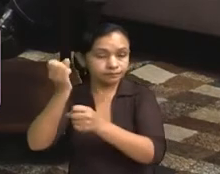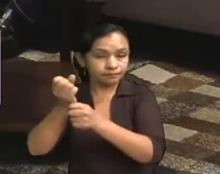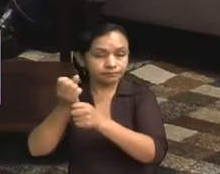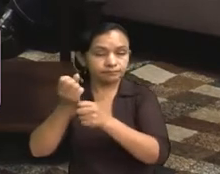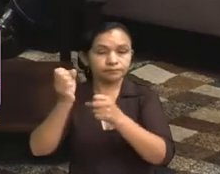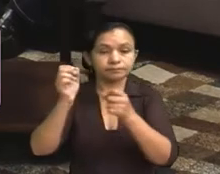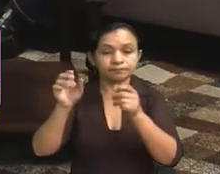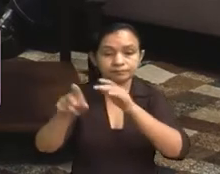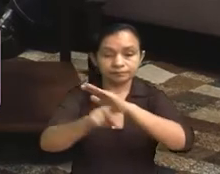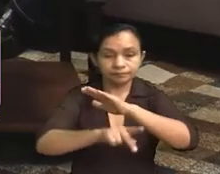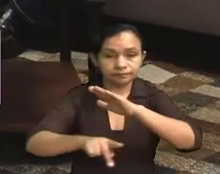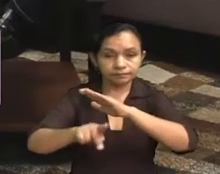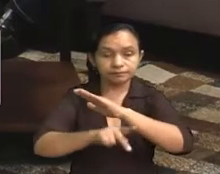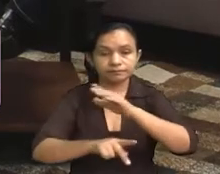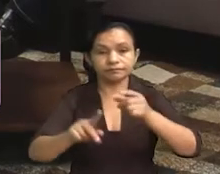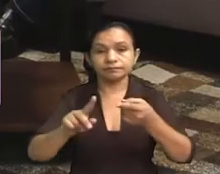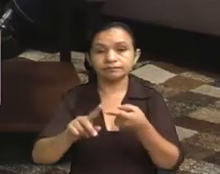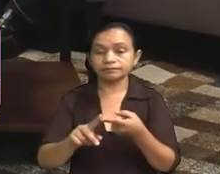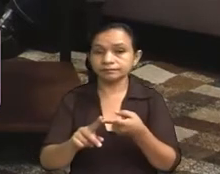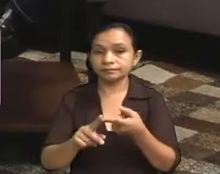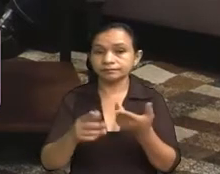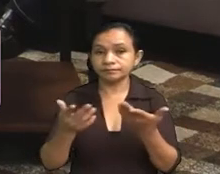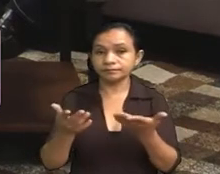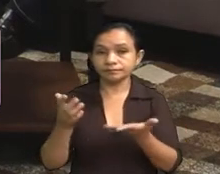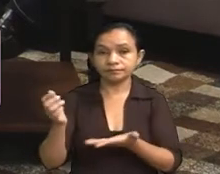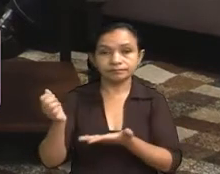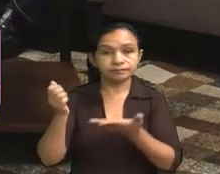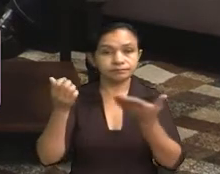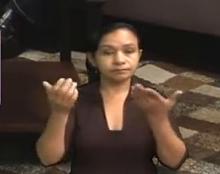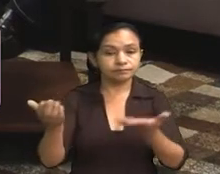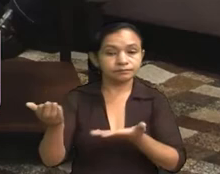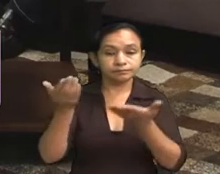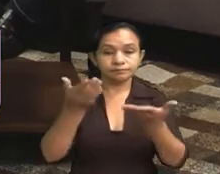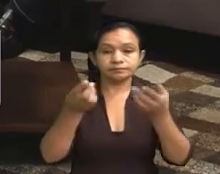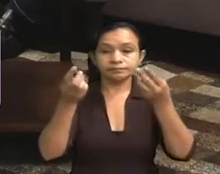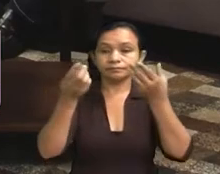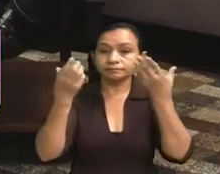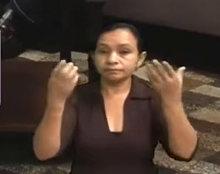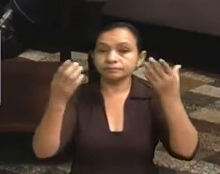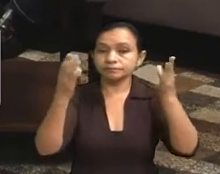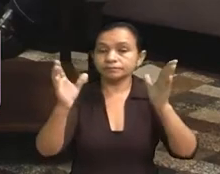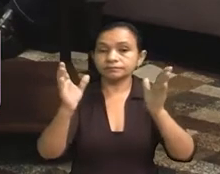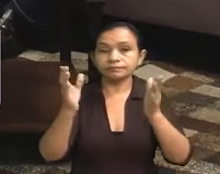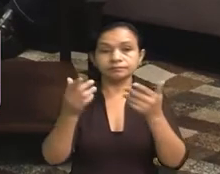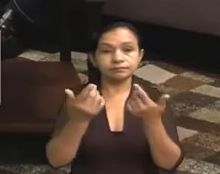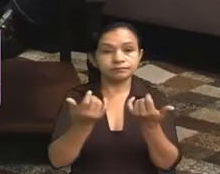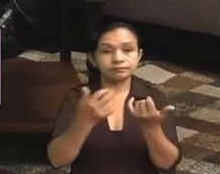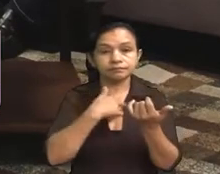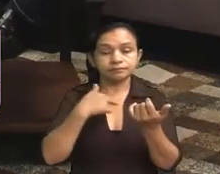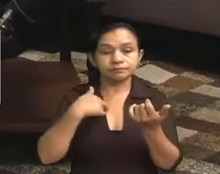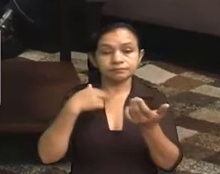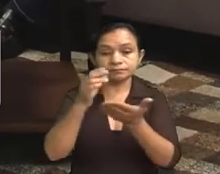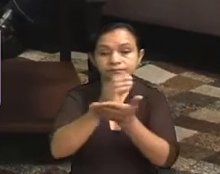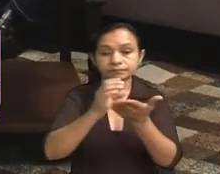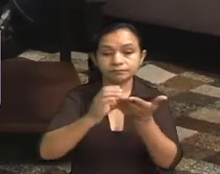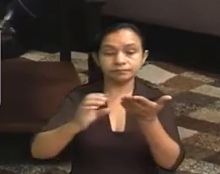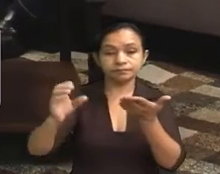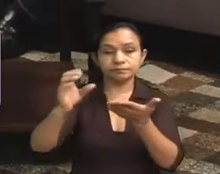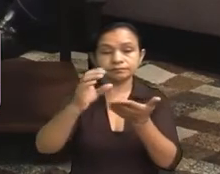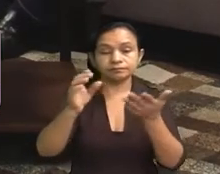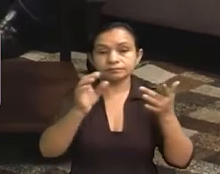de preescolares, de dotación de mobiliario y equipo en estos colegios.